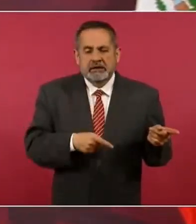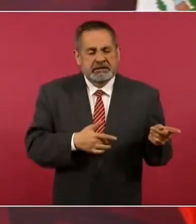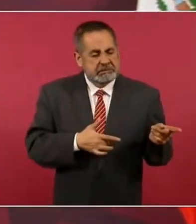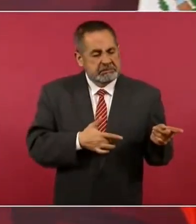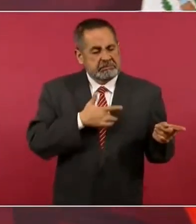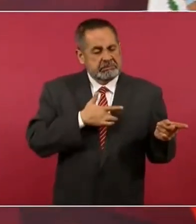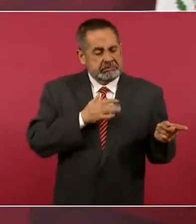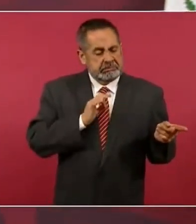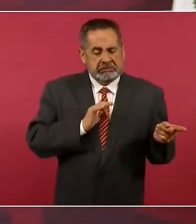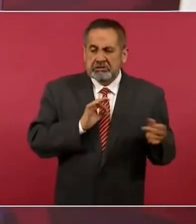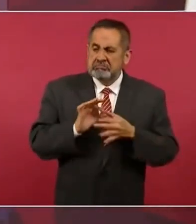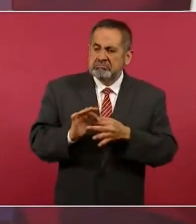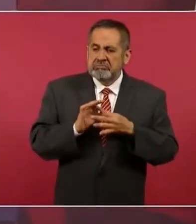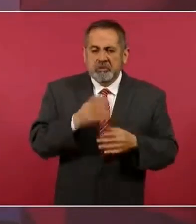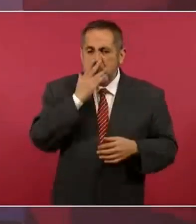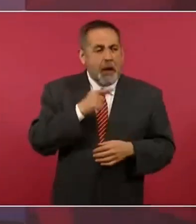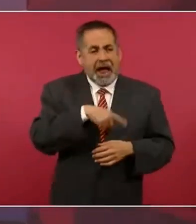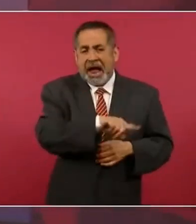humanismo.